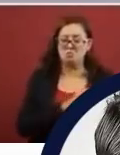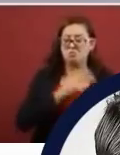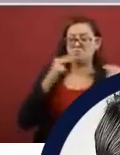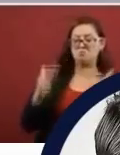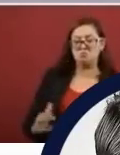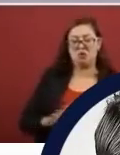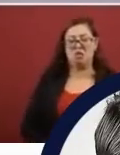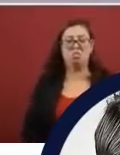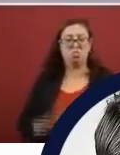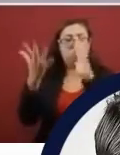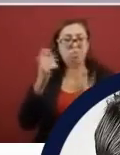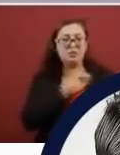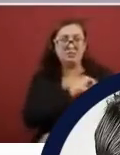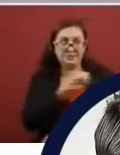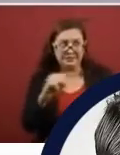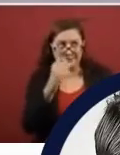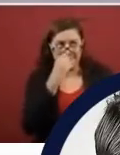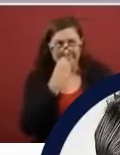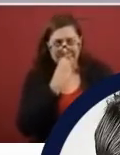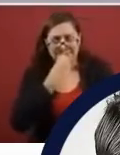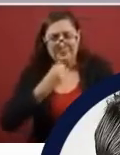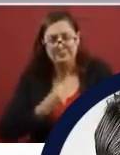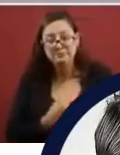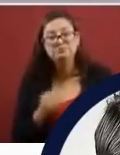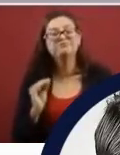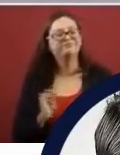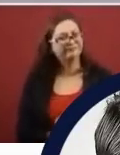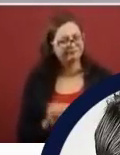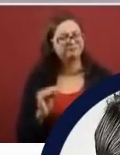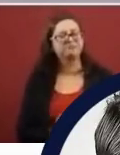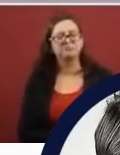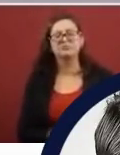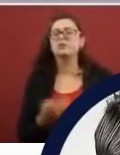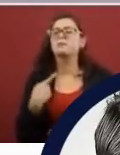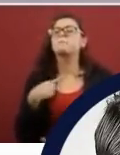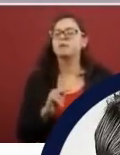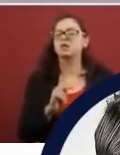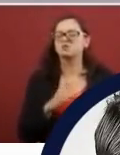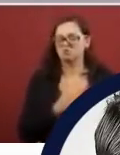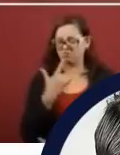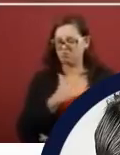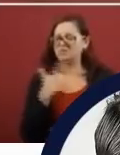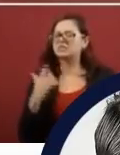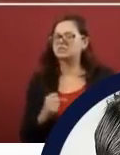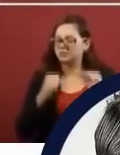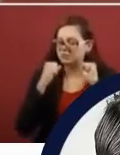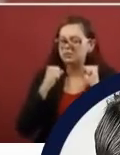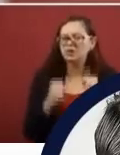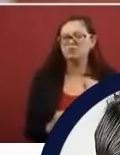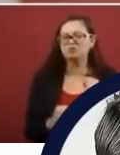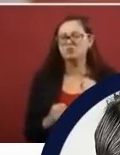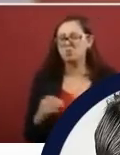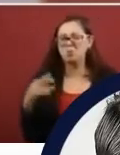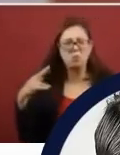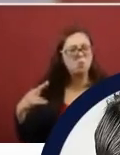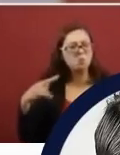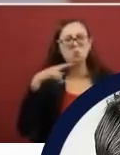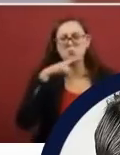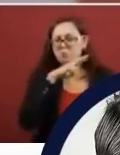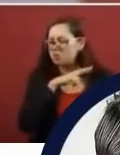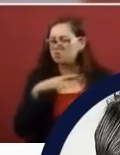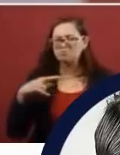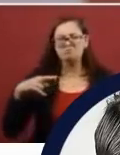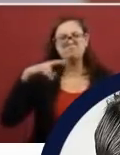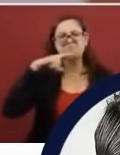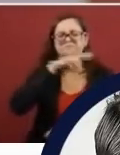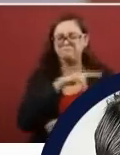ojo crítico mucho más sensible y suspicaz en términos de qué es lo que está pasando. Eso es muy